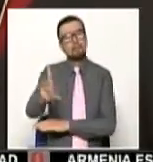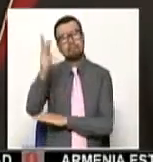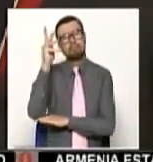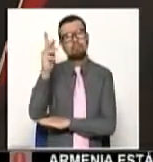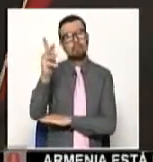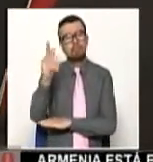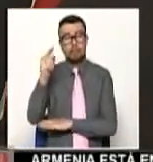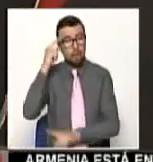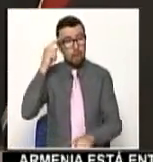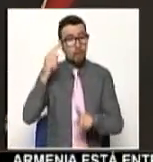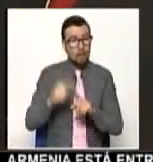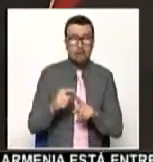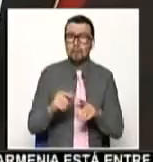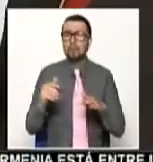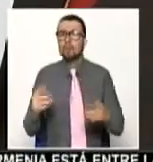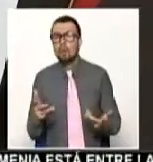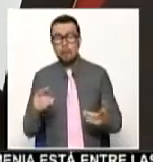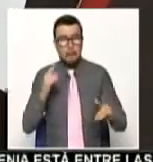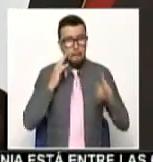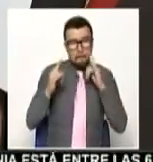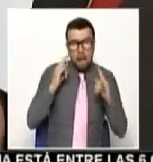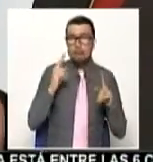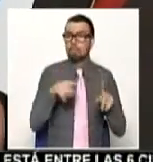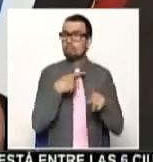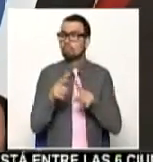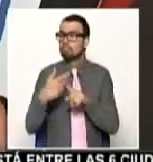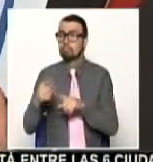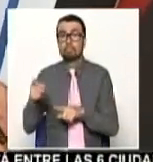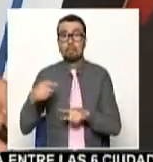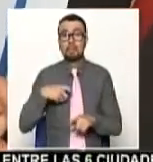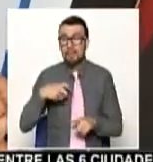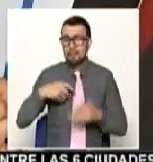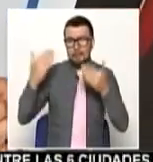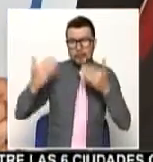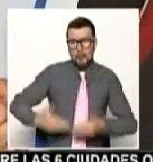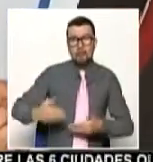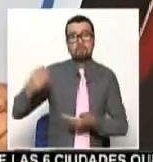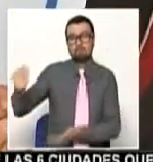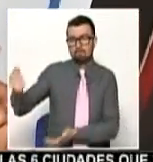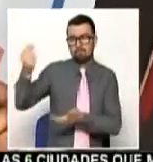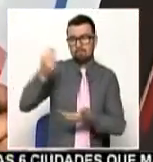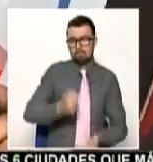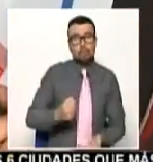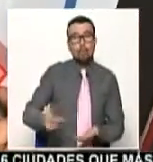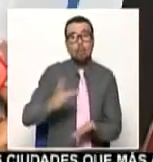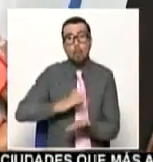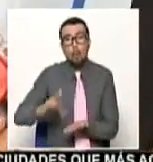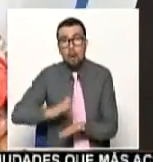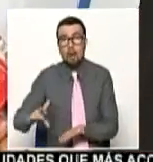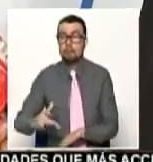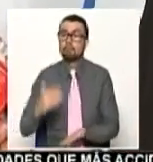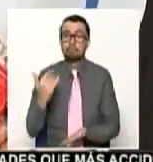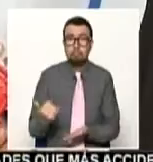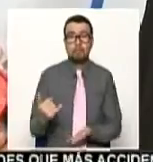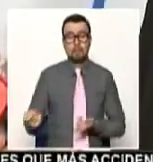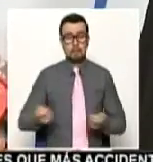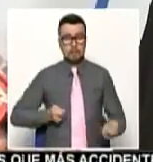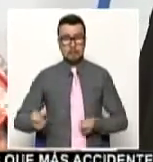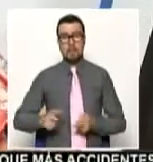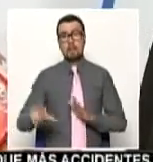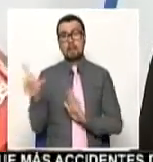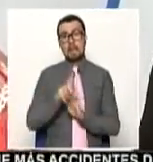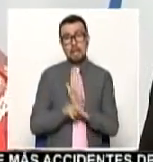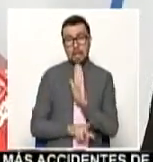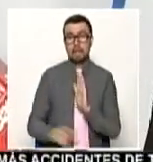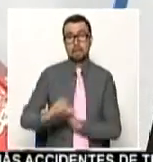en denotar cómo las personerías actualmente tenemos unas limitantes presupuestales y requerimos de manera urgente que el órgano legislativo